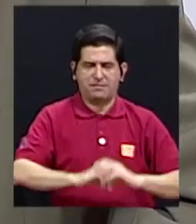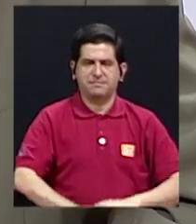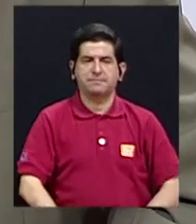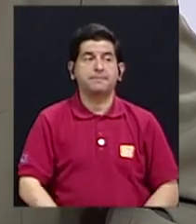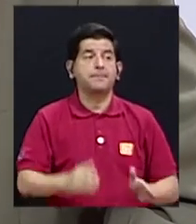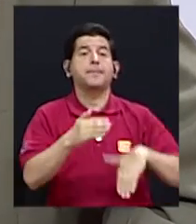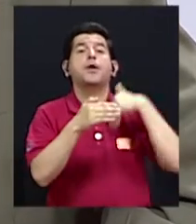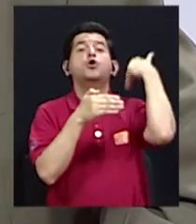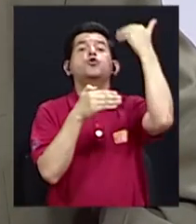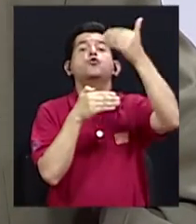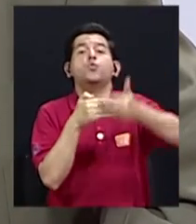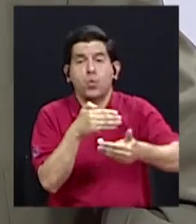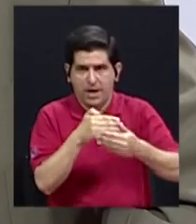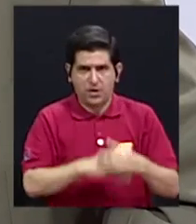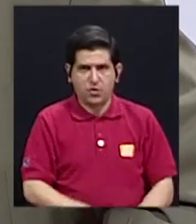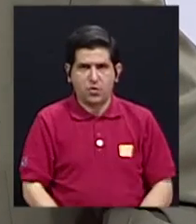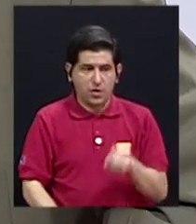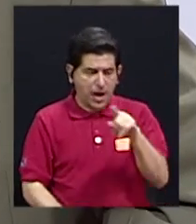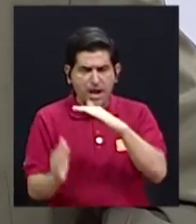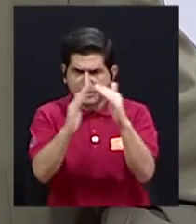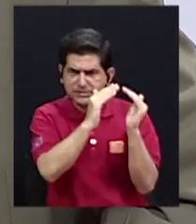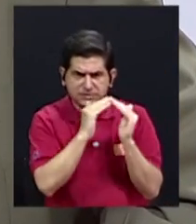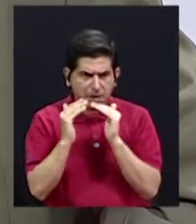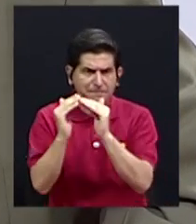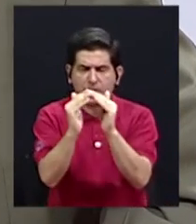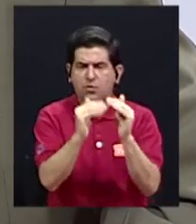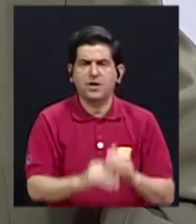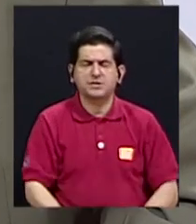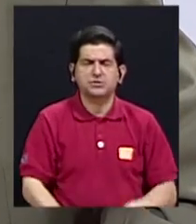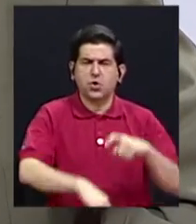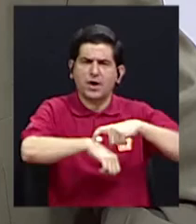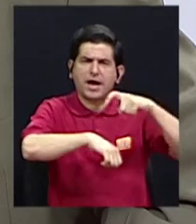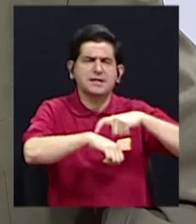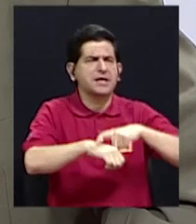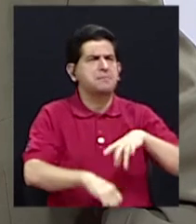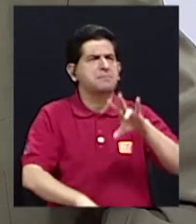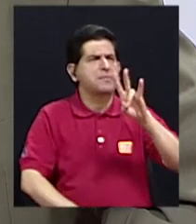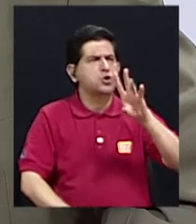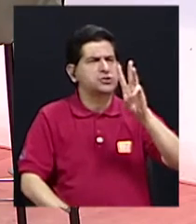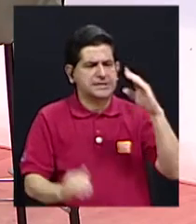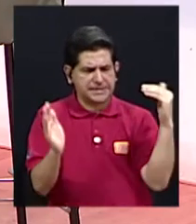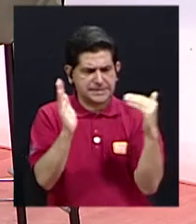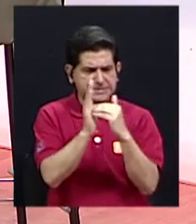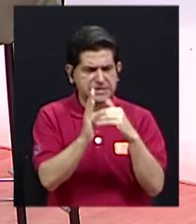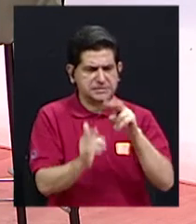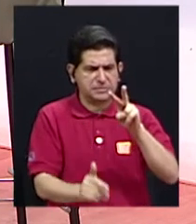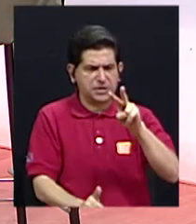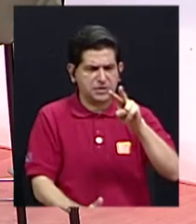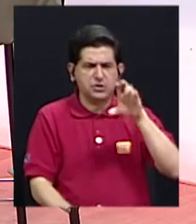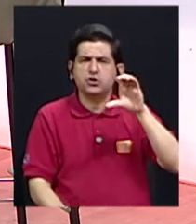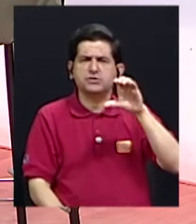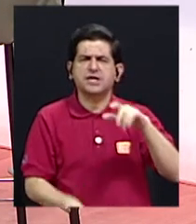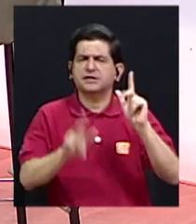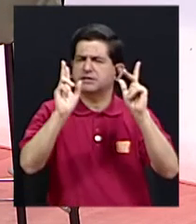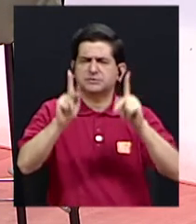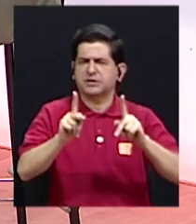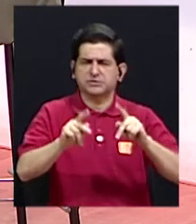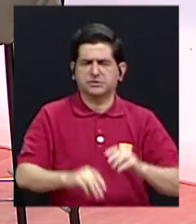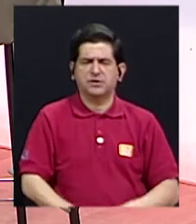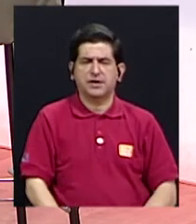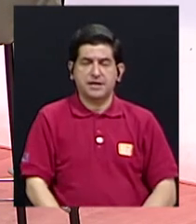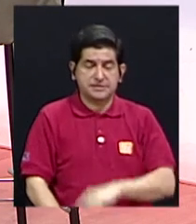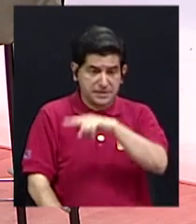luego digamos esa es nuestra población la población el periodo fueron 76 1200 y restos personas